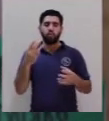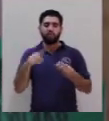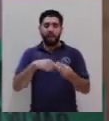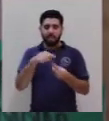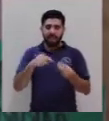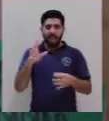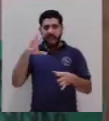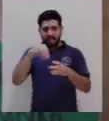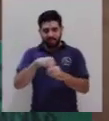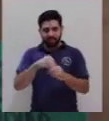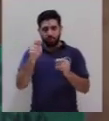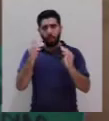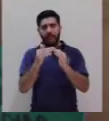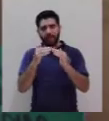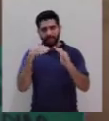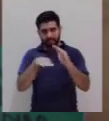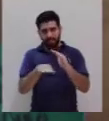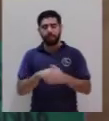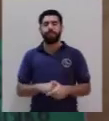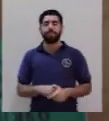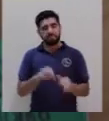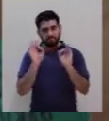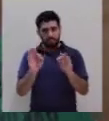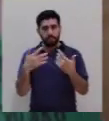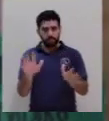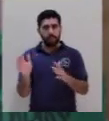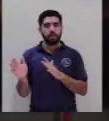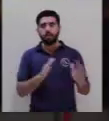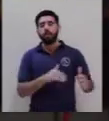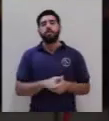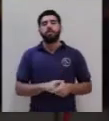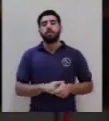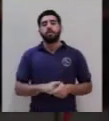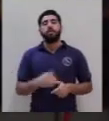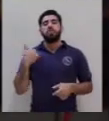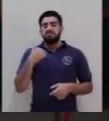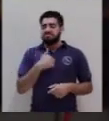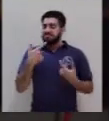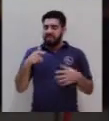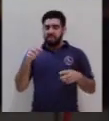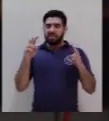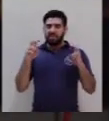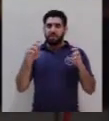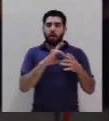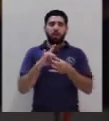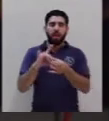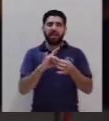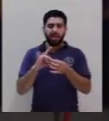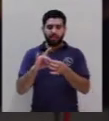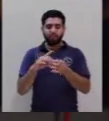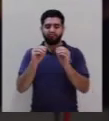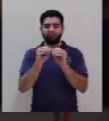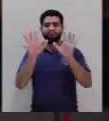poder ayudar a los miembros que tenemos en casa que necesitan de nuestro apoyo. Bueno, excelente. Muchísimas gracias,